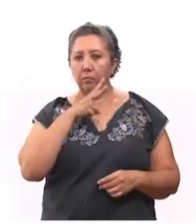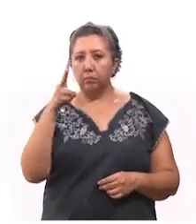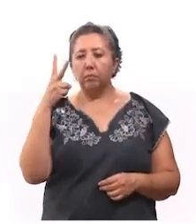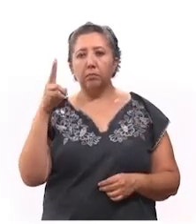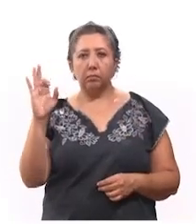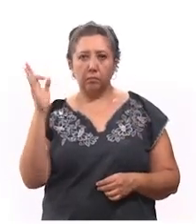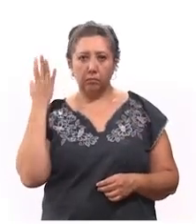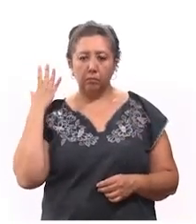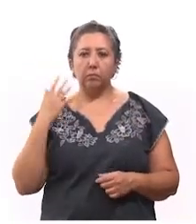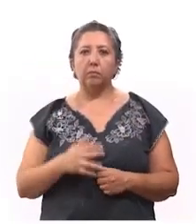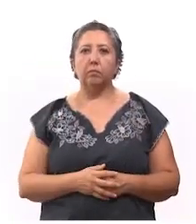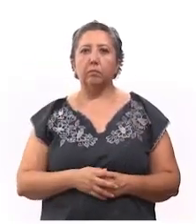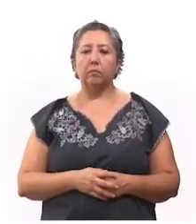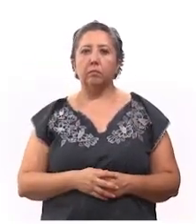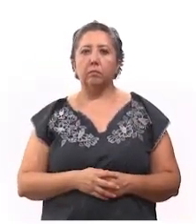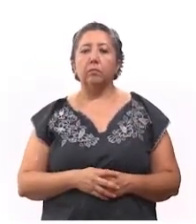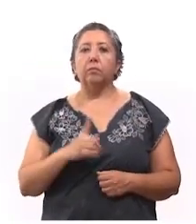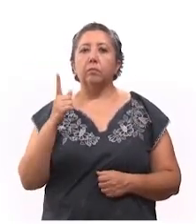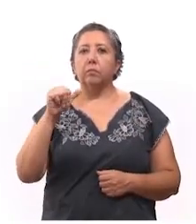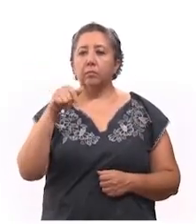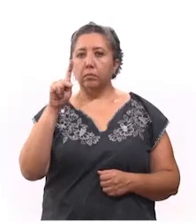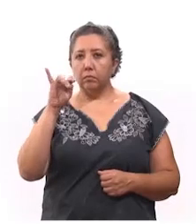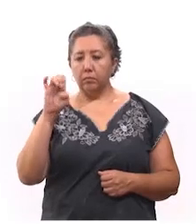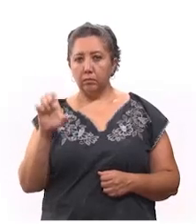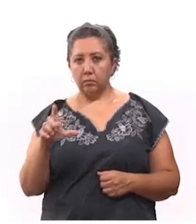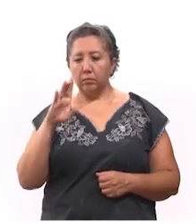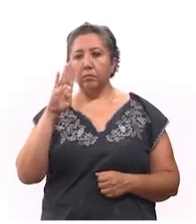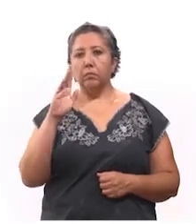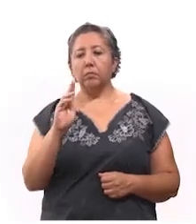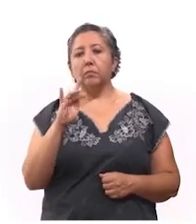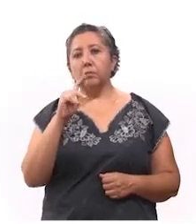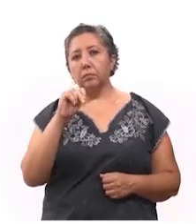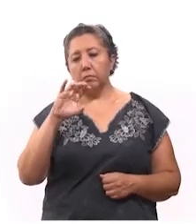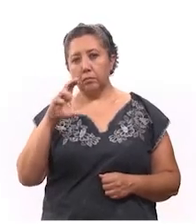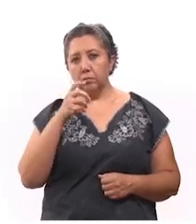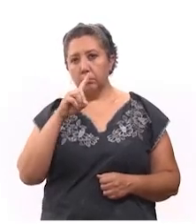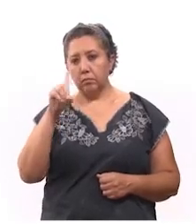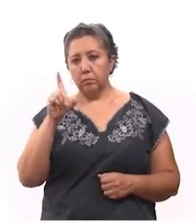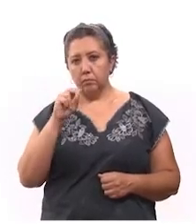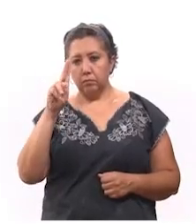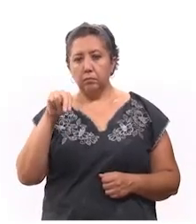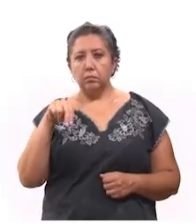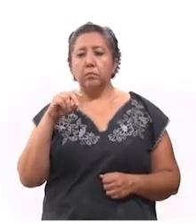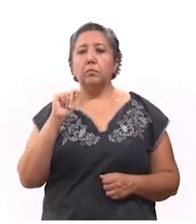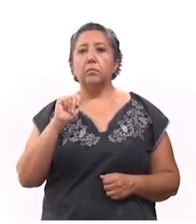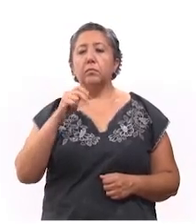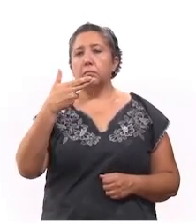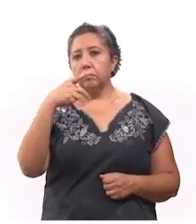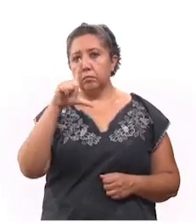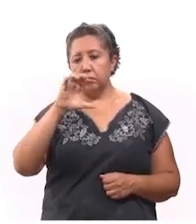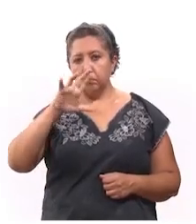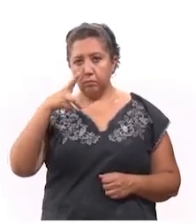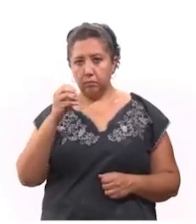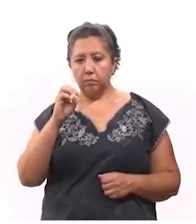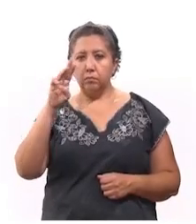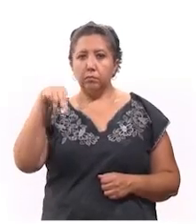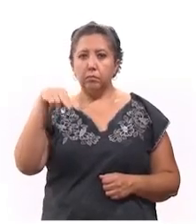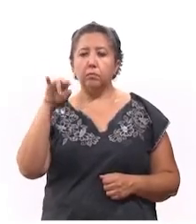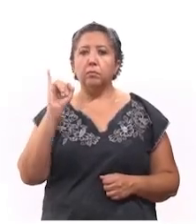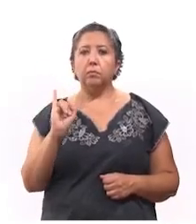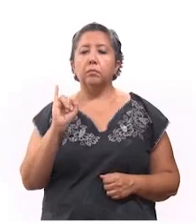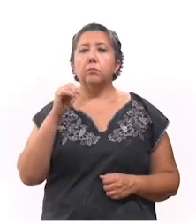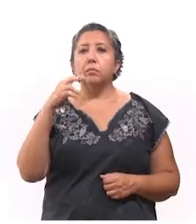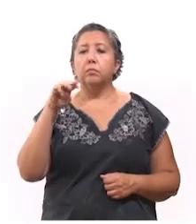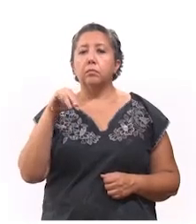2 foráneos, y 1 en Aquil, Bocobá, Cansacap, Tzitzantún, Jalachó, Ixil, Izamal, Maní,